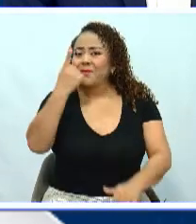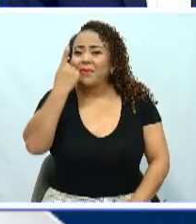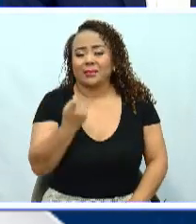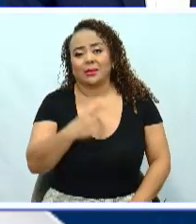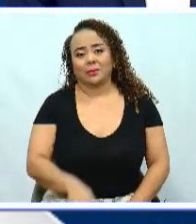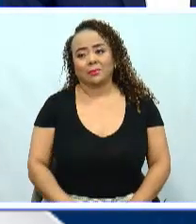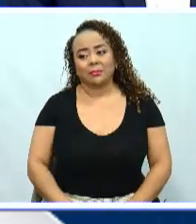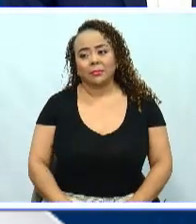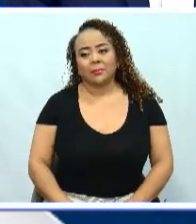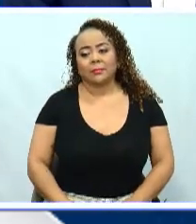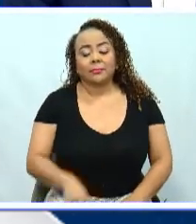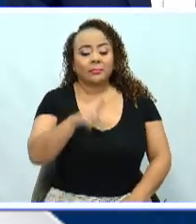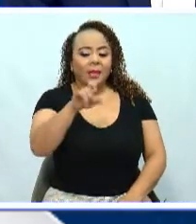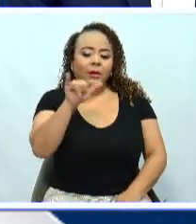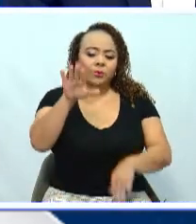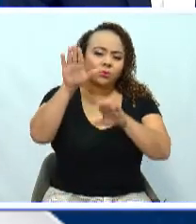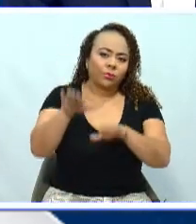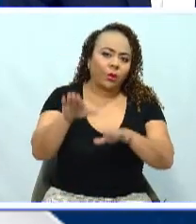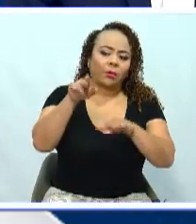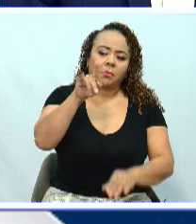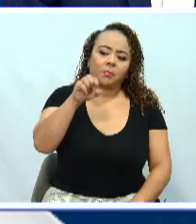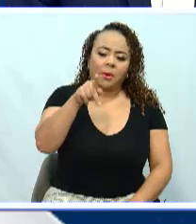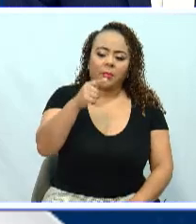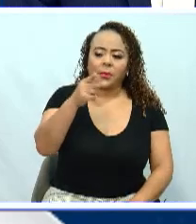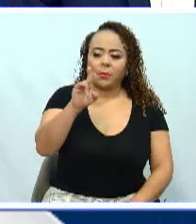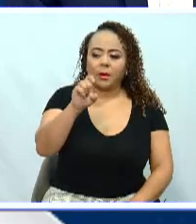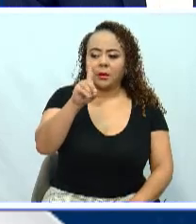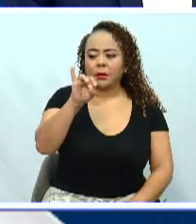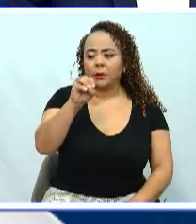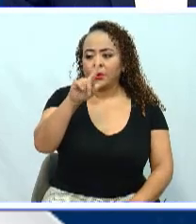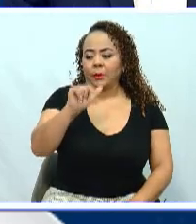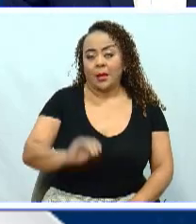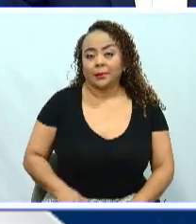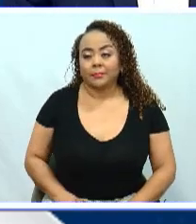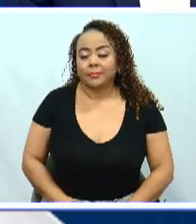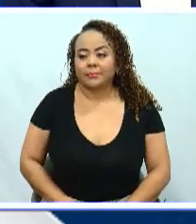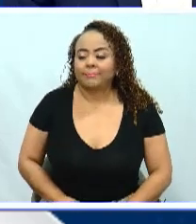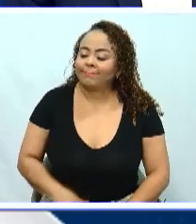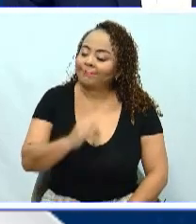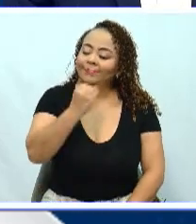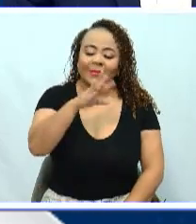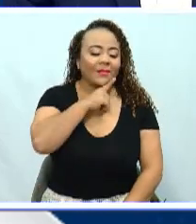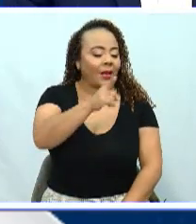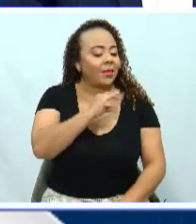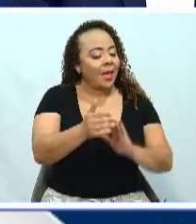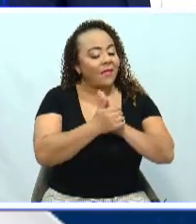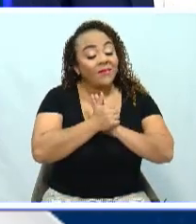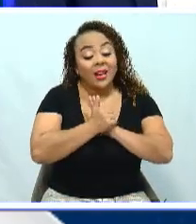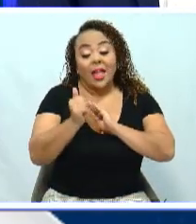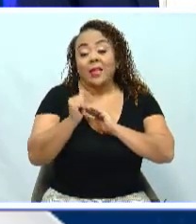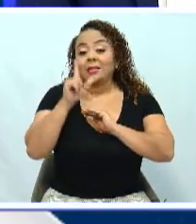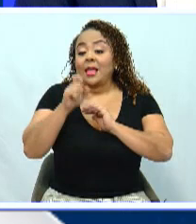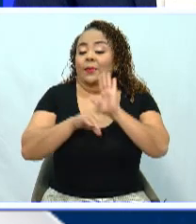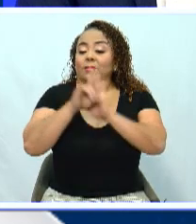todavía para Hay que llegar a ser como subido Guardiola verdad mucho y mucha noción de realidad y muchas habilidades blandas que tiene que